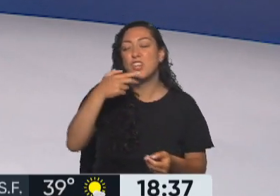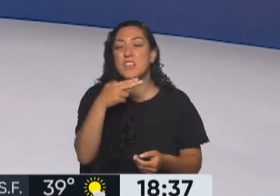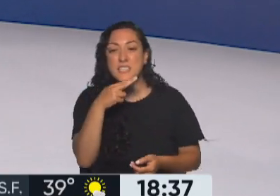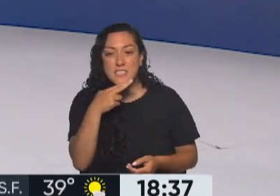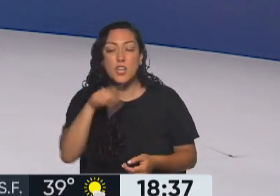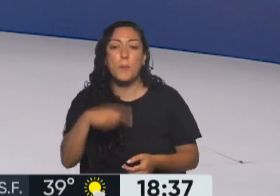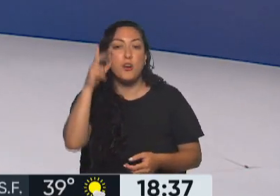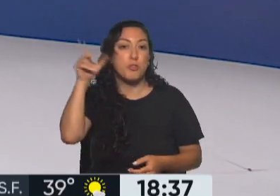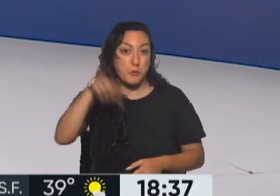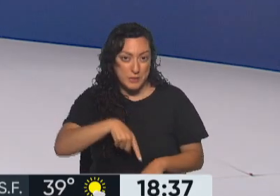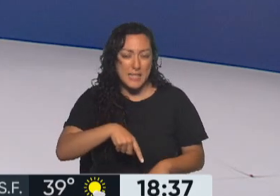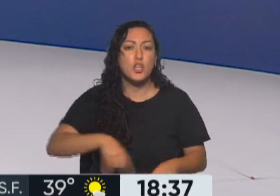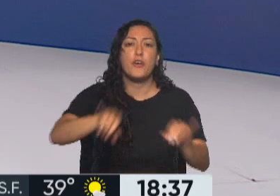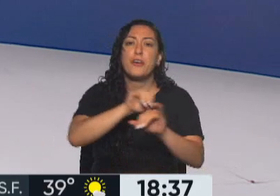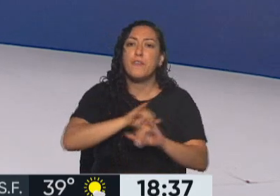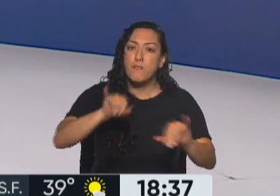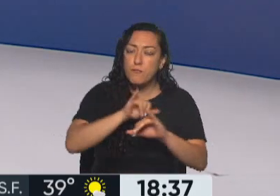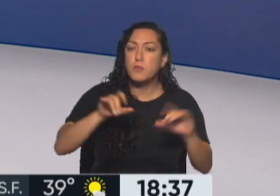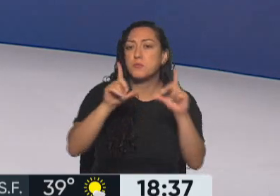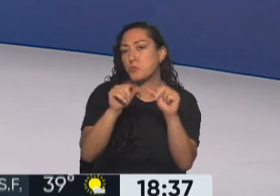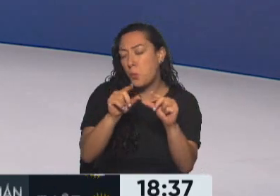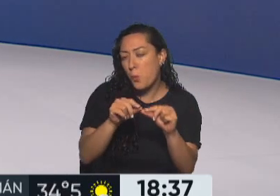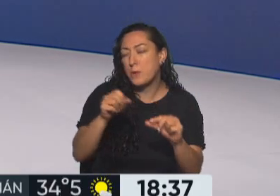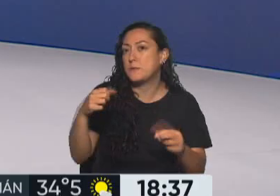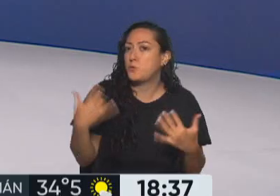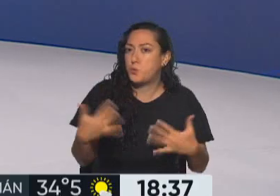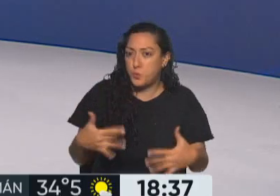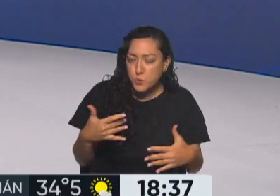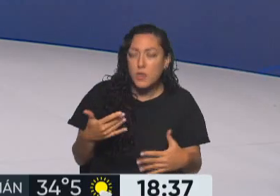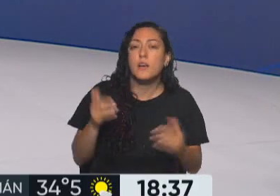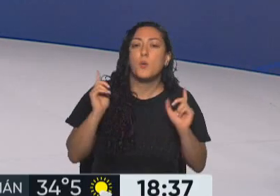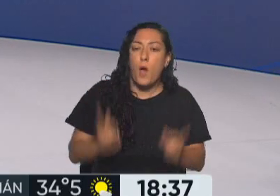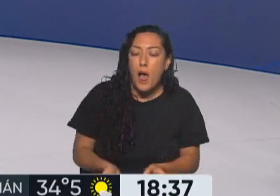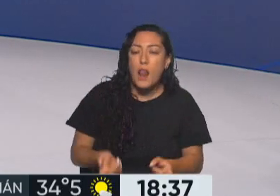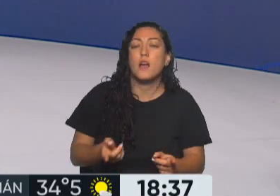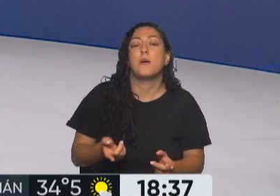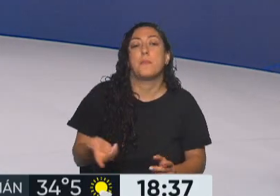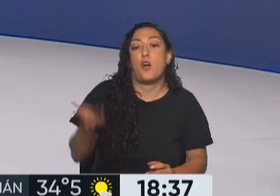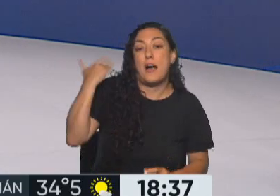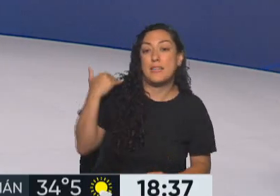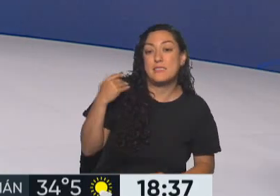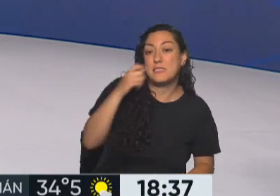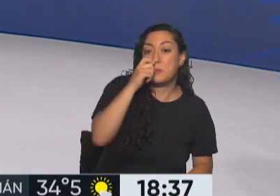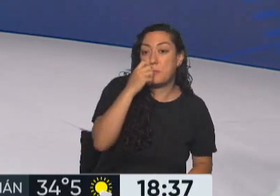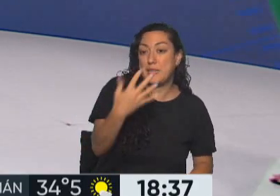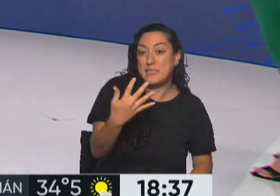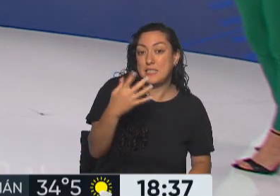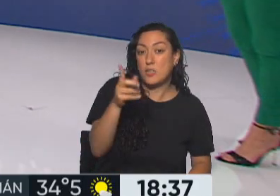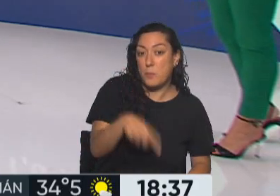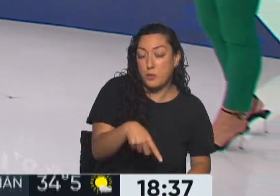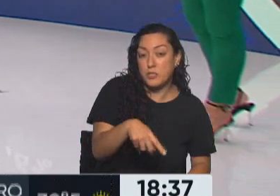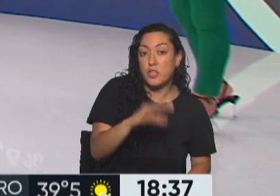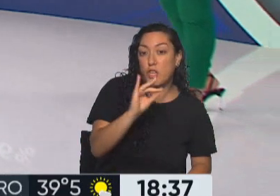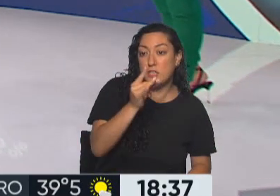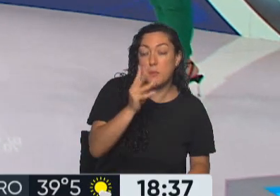117,8%. El dato sigue siendo alto y los argentinos lo sienten en su bolsillo, pero pasamos de un 25% en diciembre